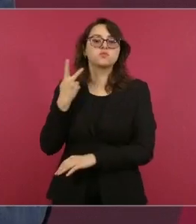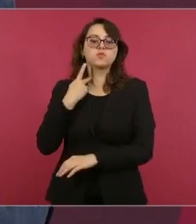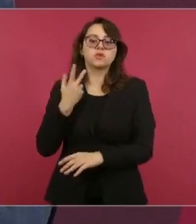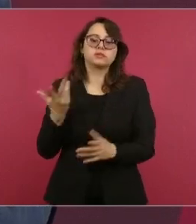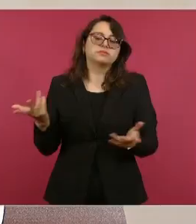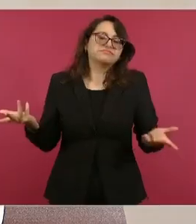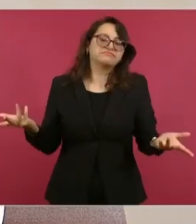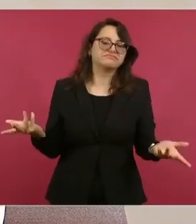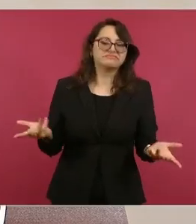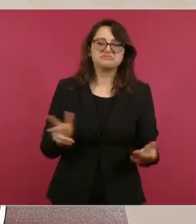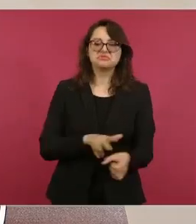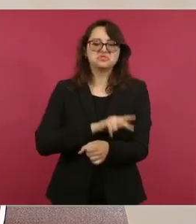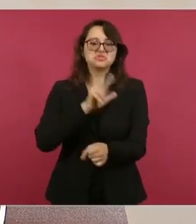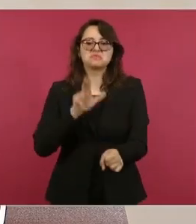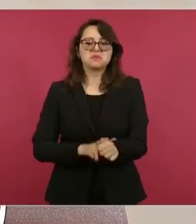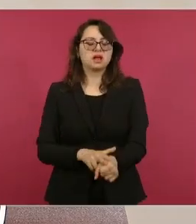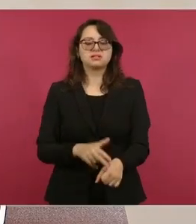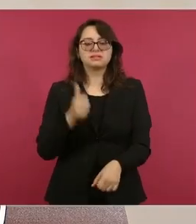otros tipos de intereses.